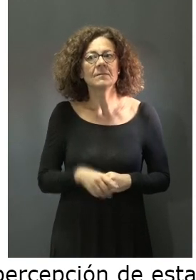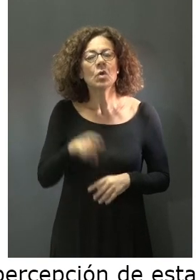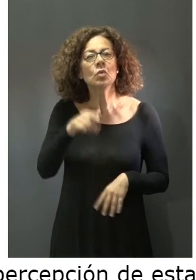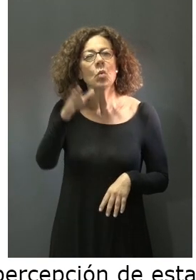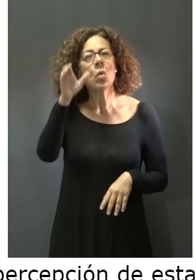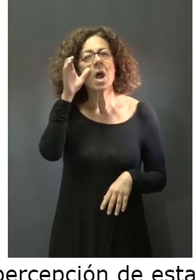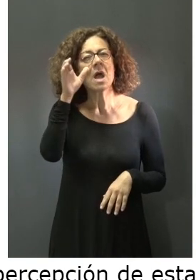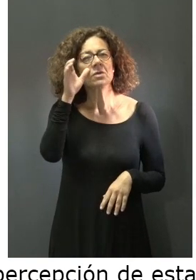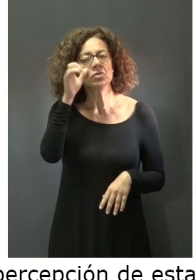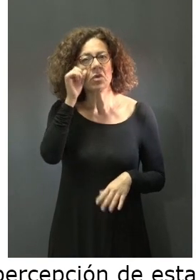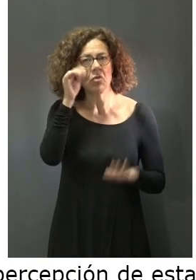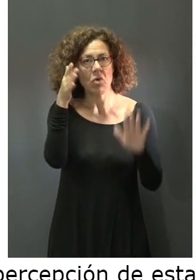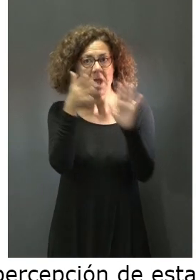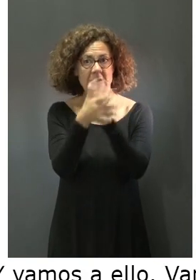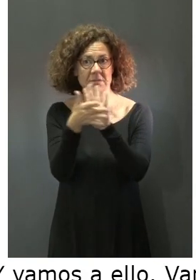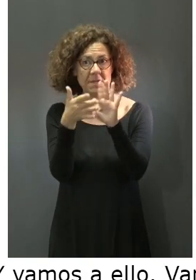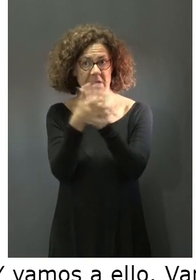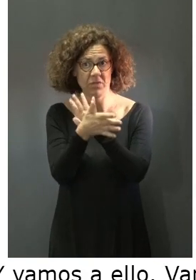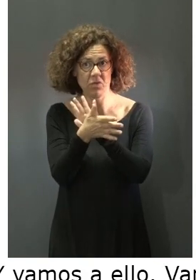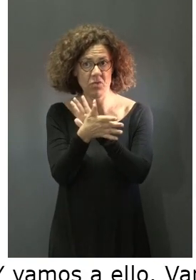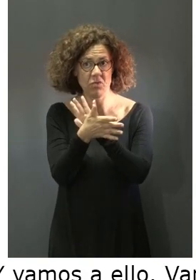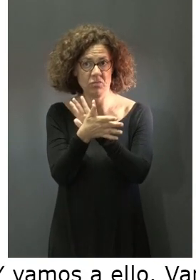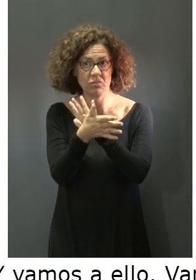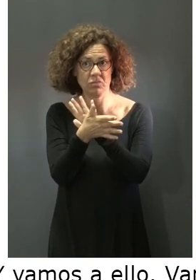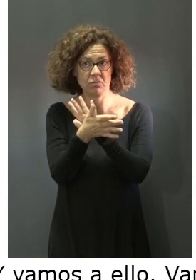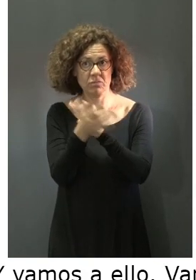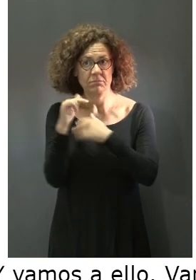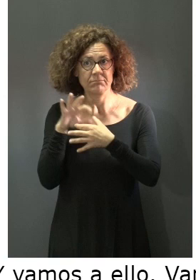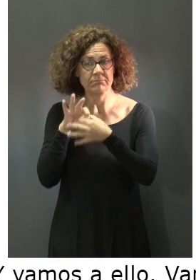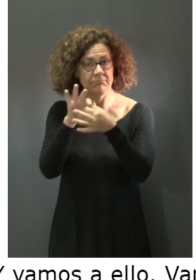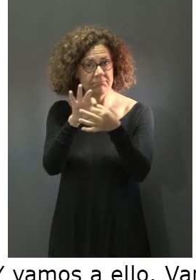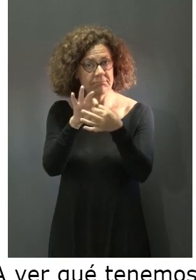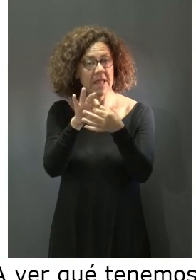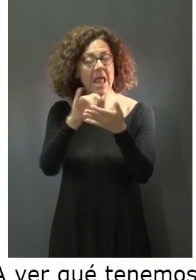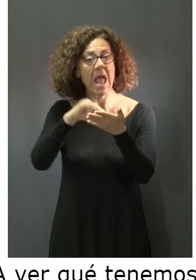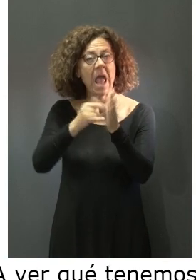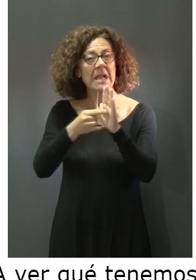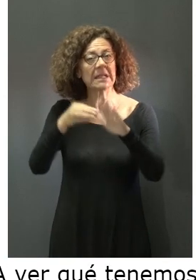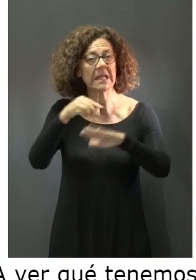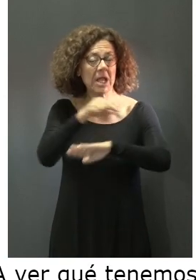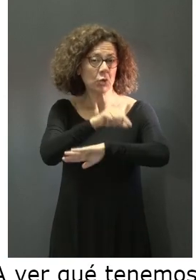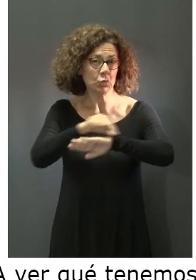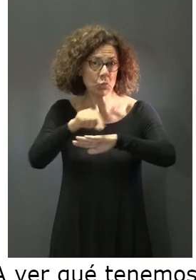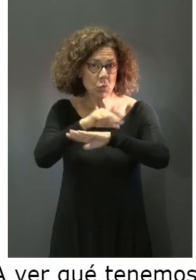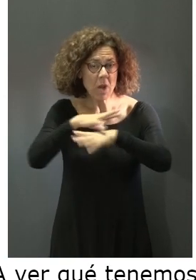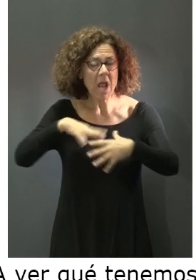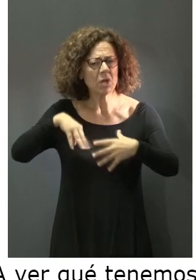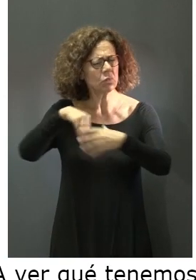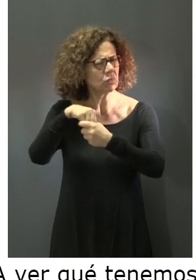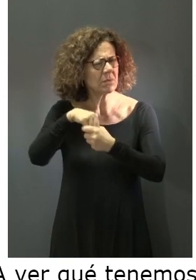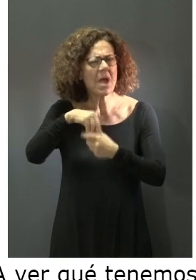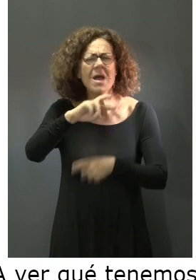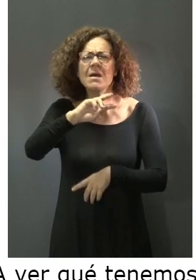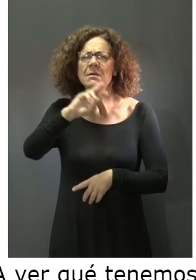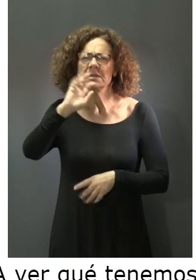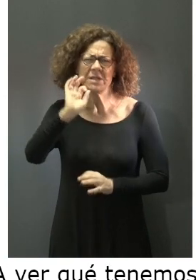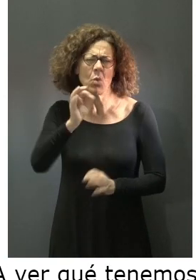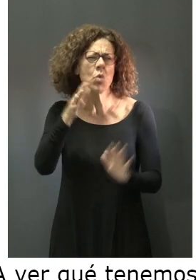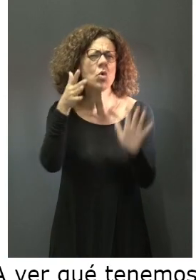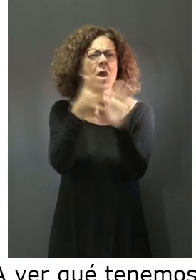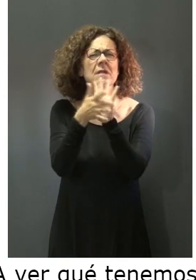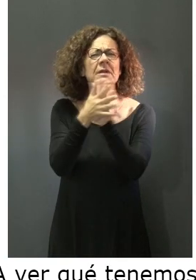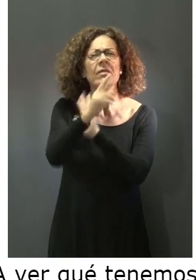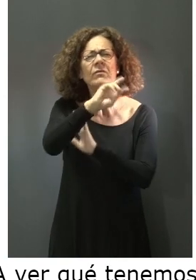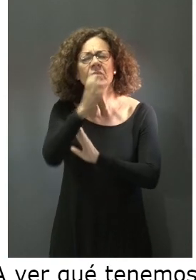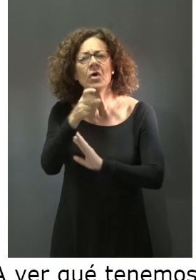escuchado la explicación que he hecho sobre arquitectura inclusiva. Seguramente hay muchas otras explicaciones. ¿Tú añadirías algo